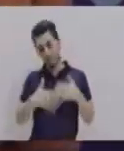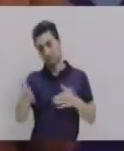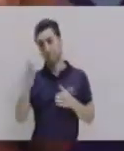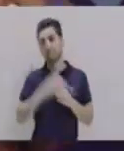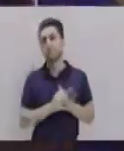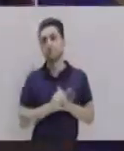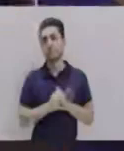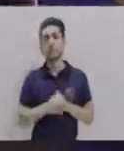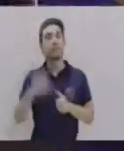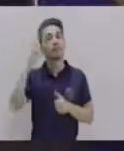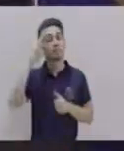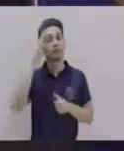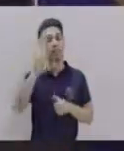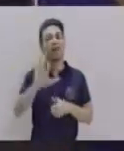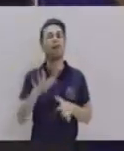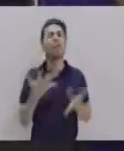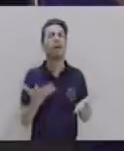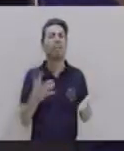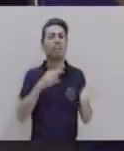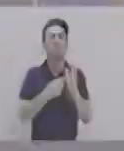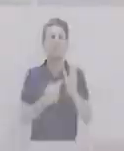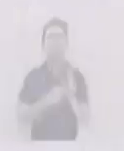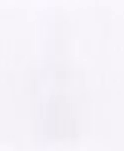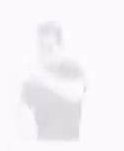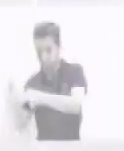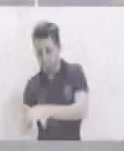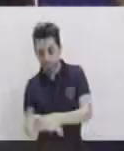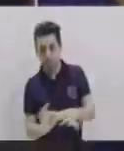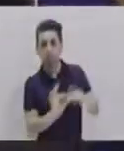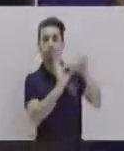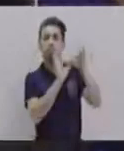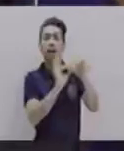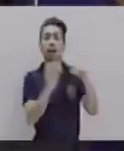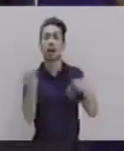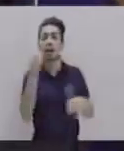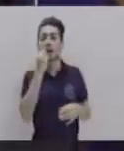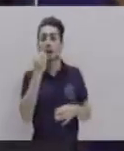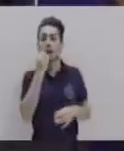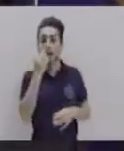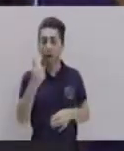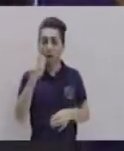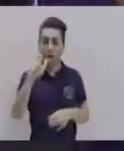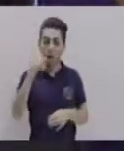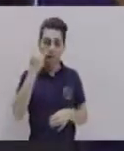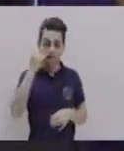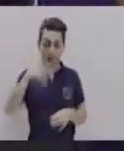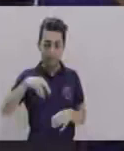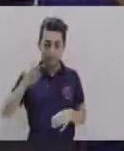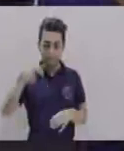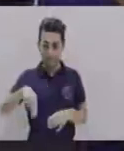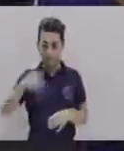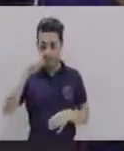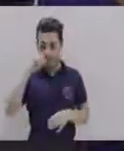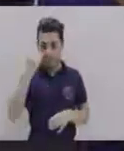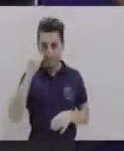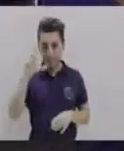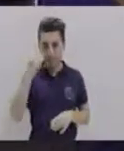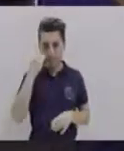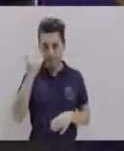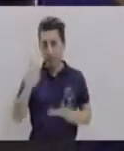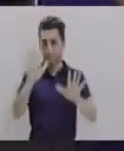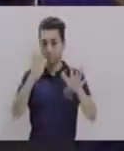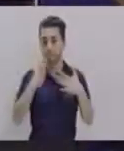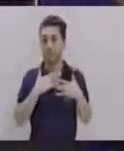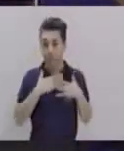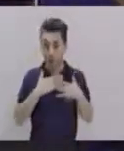iniciar entonces. ¿Recuerdas qué es la cadena alimenticia? Bueno, vamos a recordarnos un poquito. Nosotros los seres